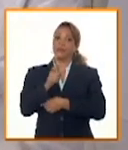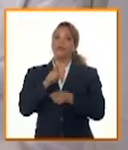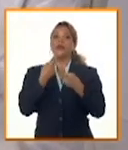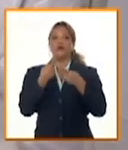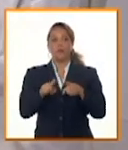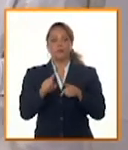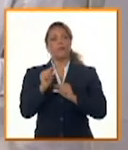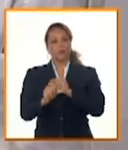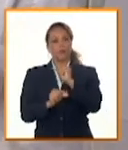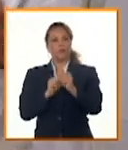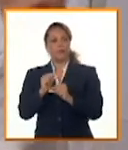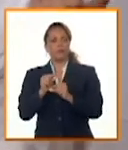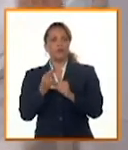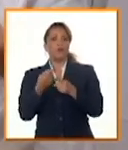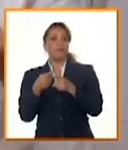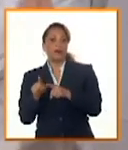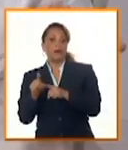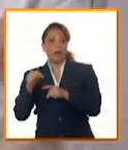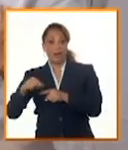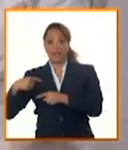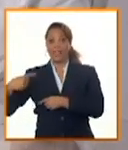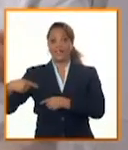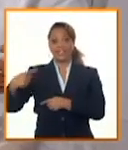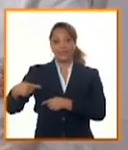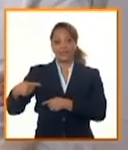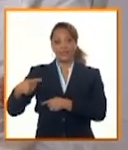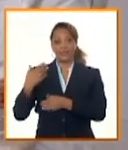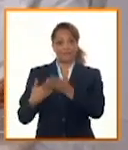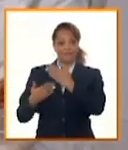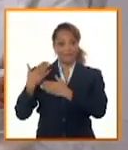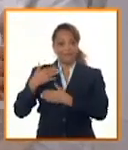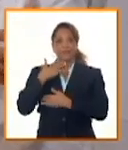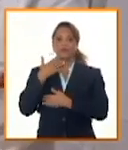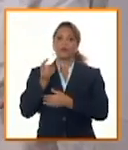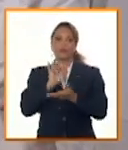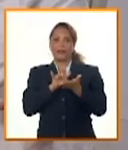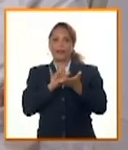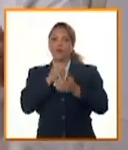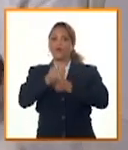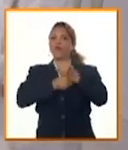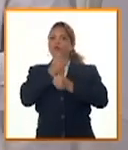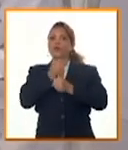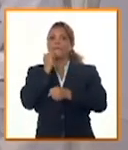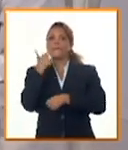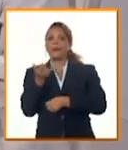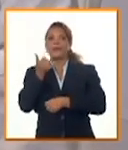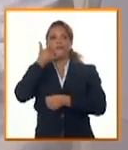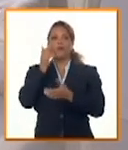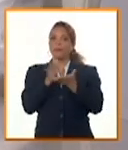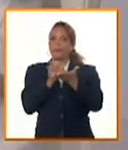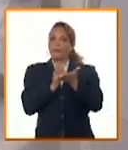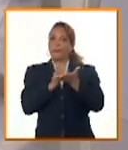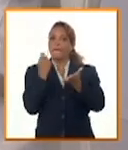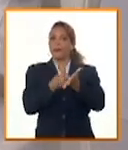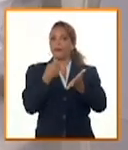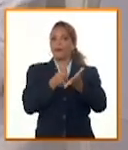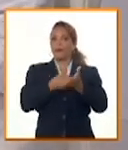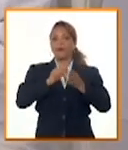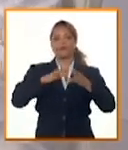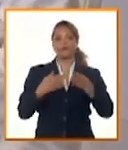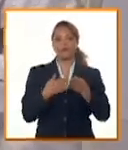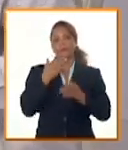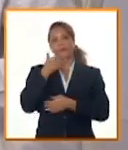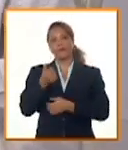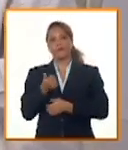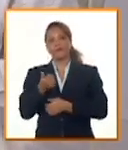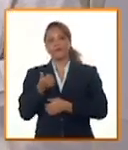más analógico pero ahora las generaciones que vienen atrás son más digitales ahí le vas a hacer más fáciles y nosotros comprendemos que hay generaciones